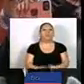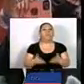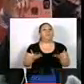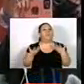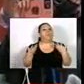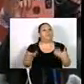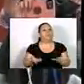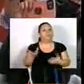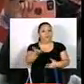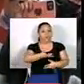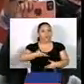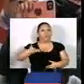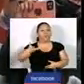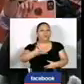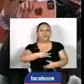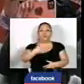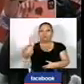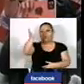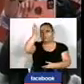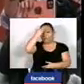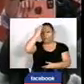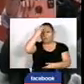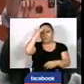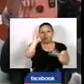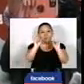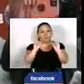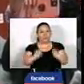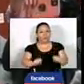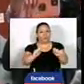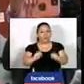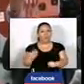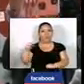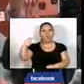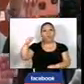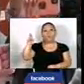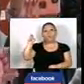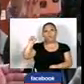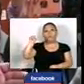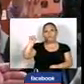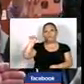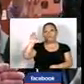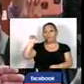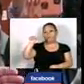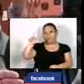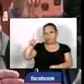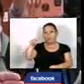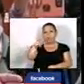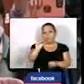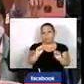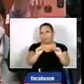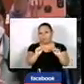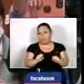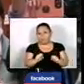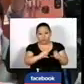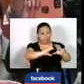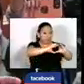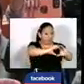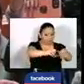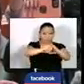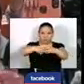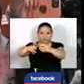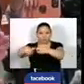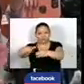que nosotros podamos conocer y definir el tema de San José Guayabal tienen que terminar las juntas receptoras de votos